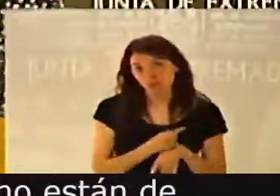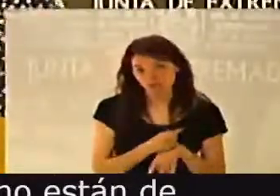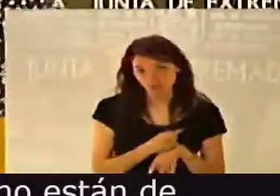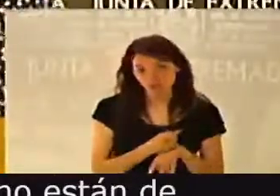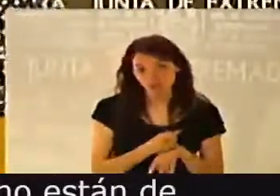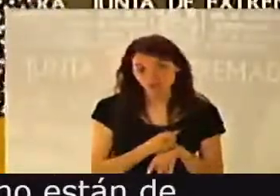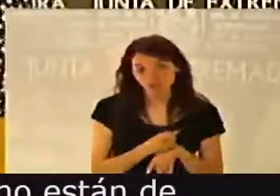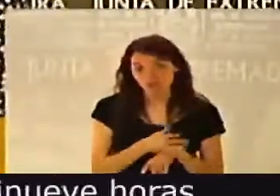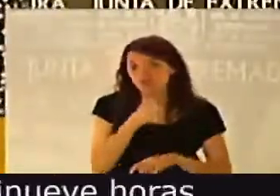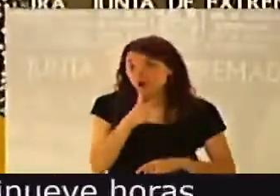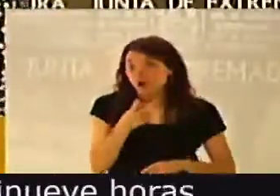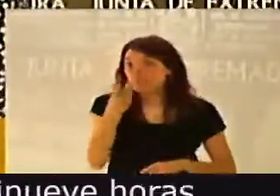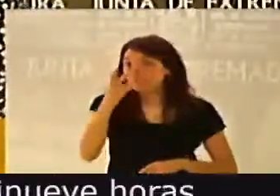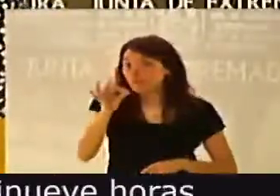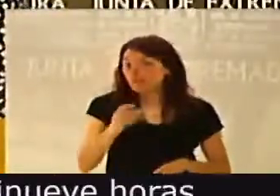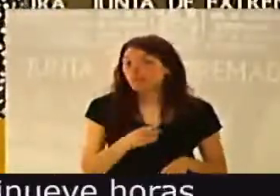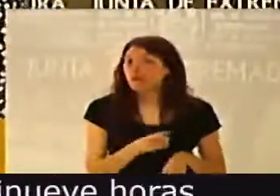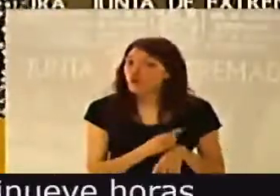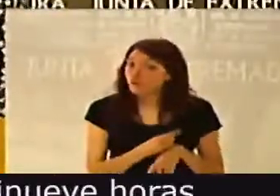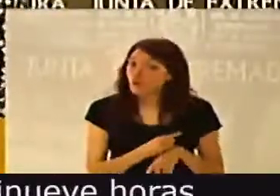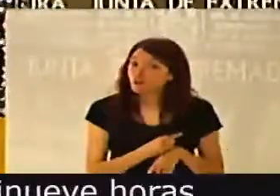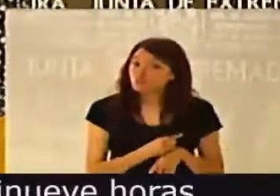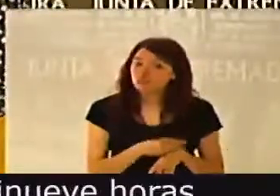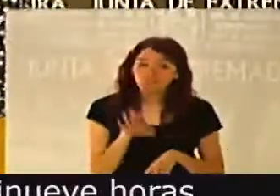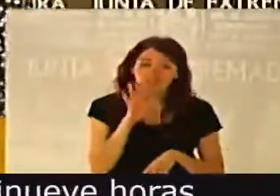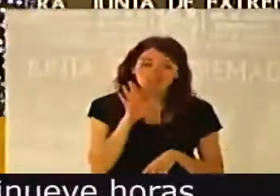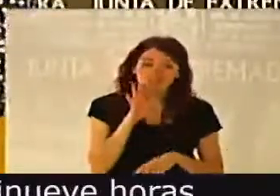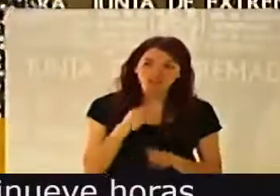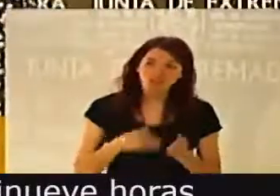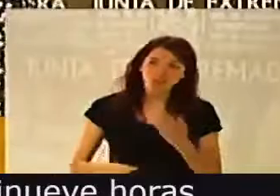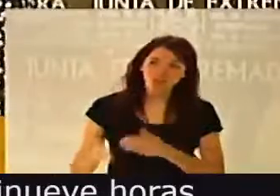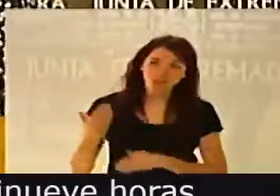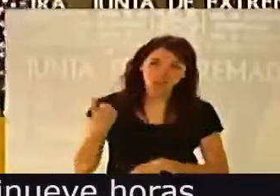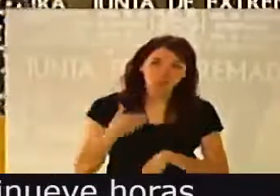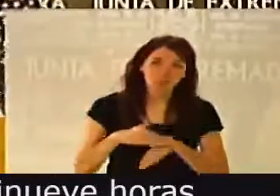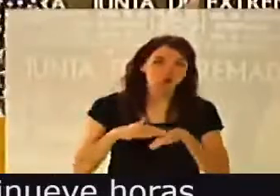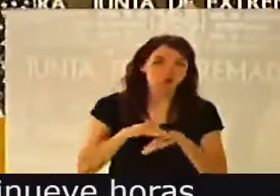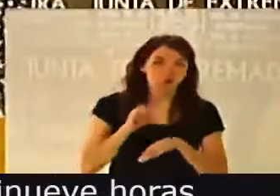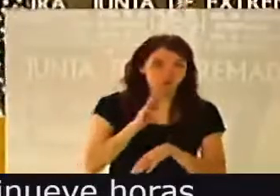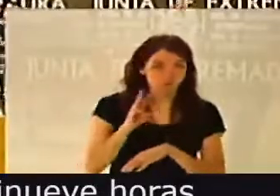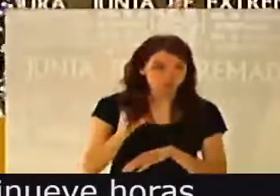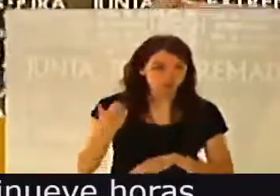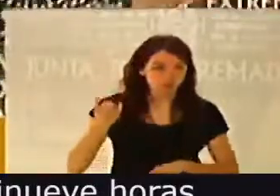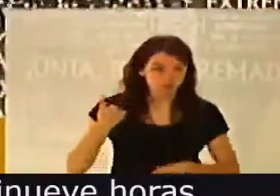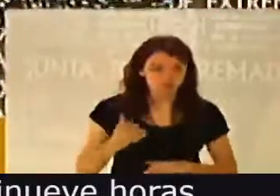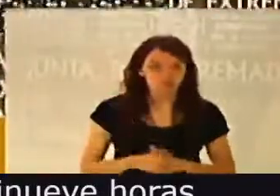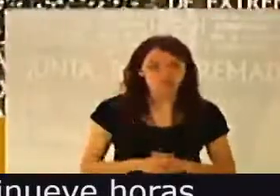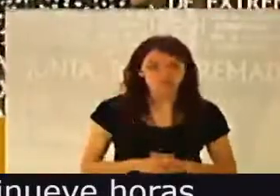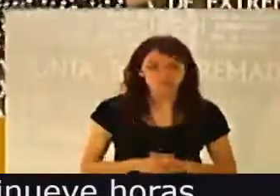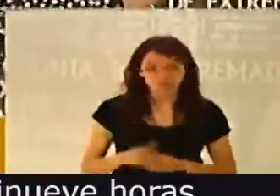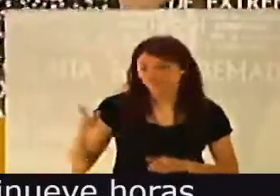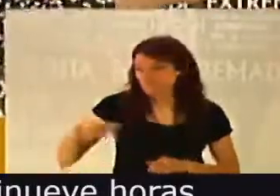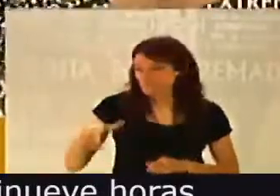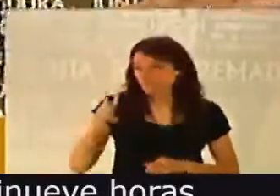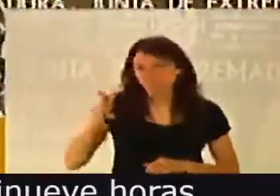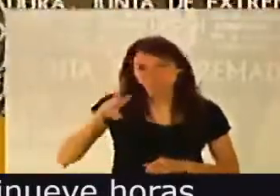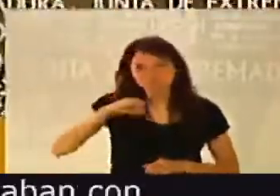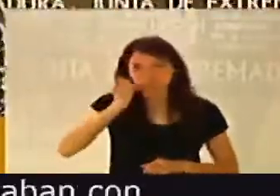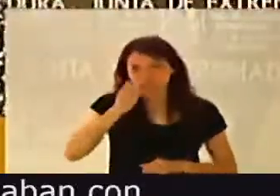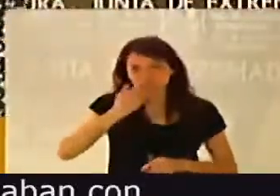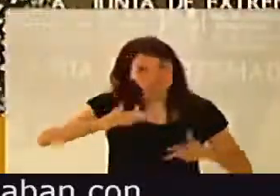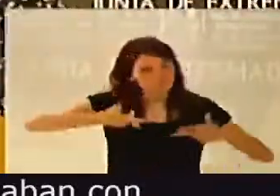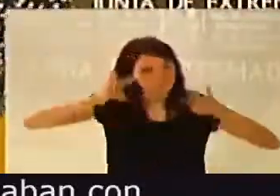las horas lectivas que estaban con anterioridad a que nosotros llegáramos al Gobierno de la Junta de Extremadura. Están en su perfecto derecho